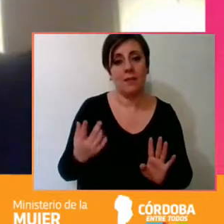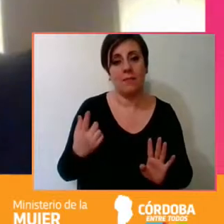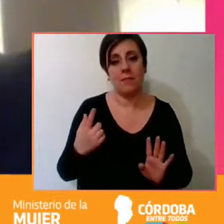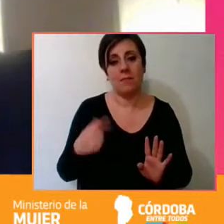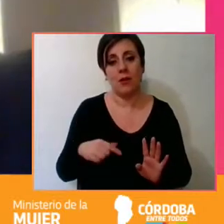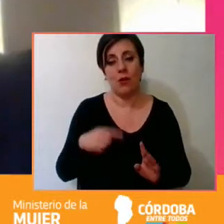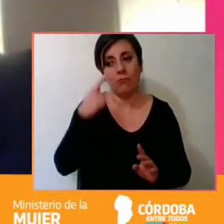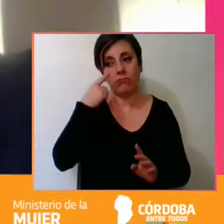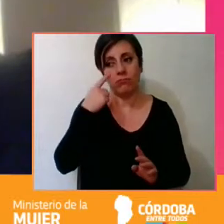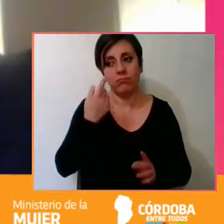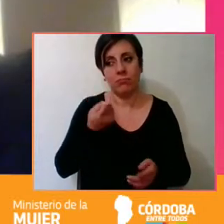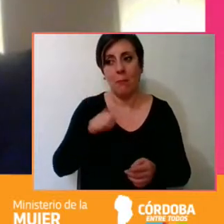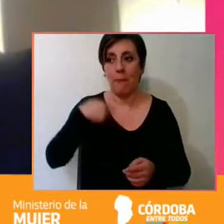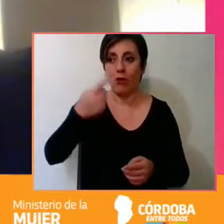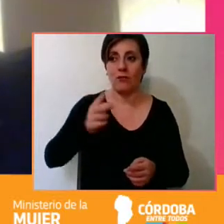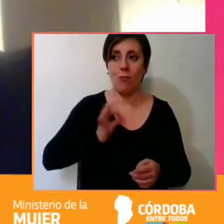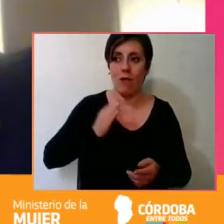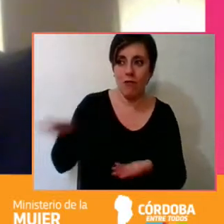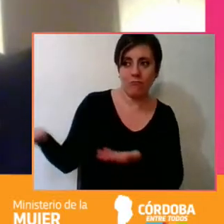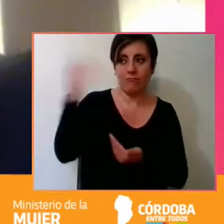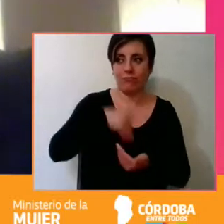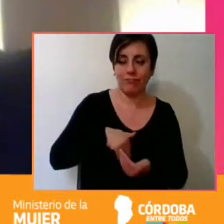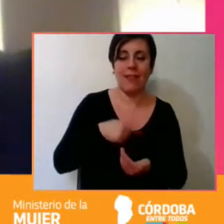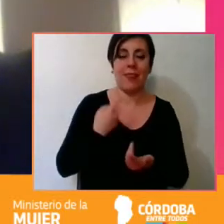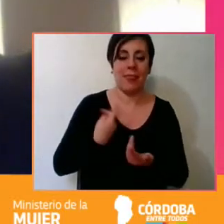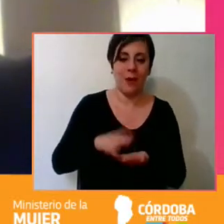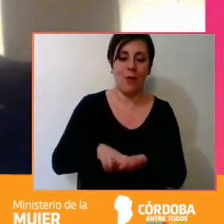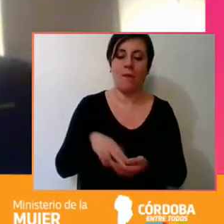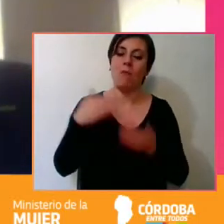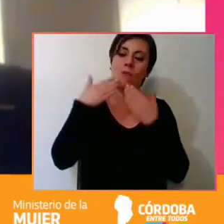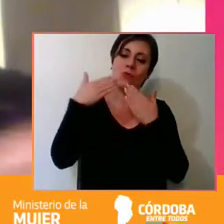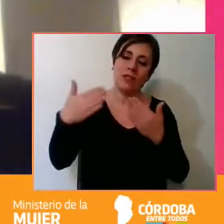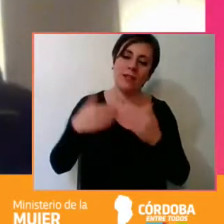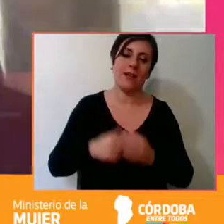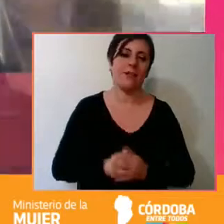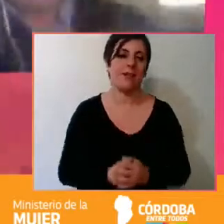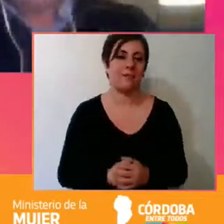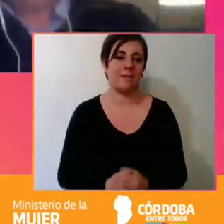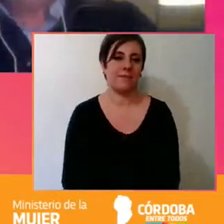vuelvan a invitar el próximo año y pueda contarlas. Muchísimas gracias.